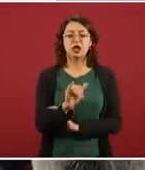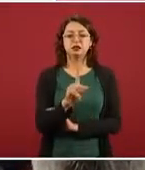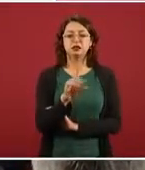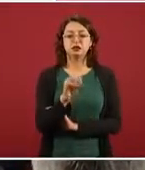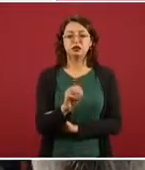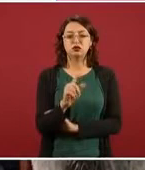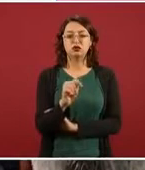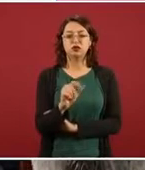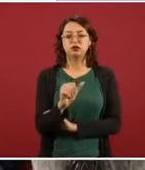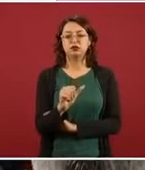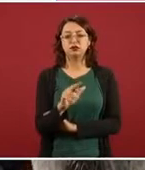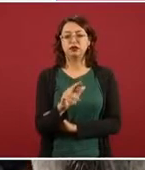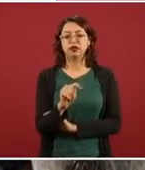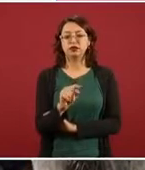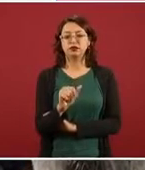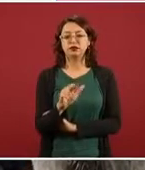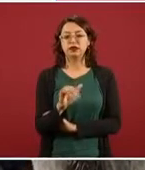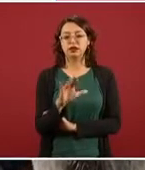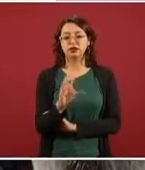tartárico,